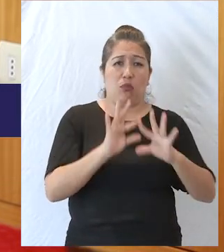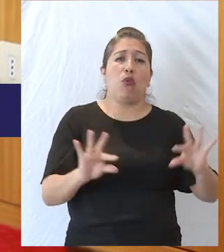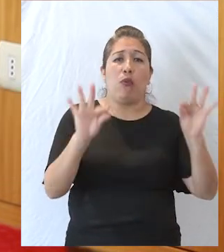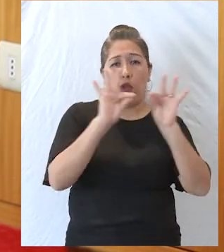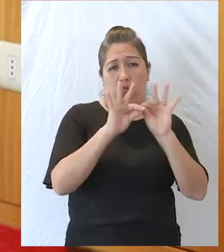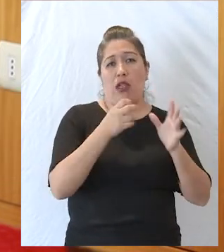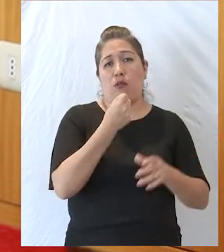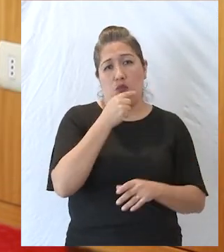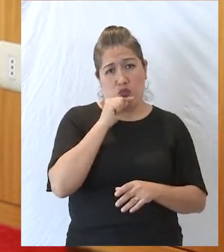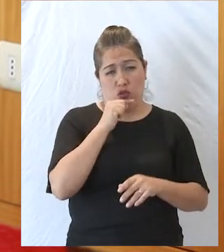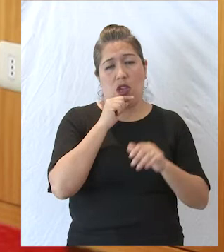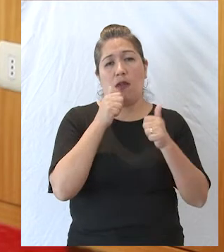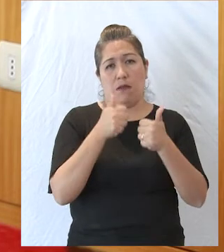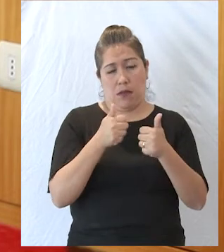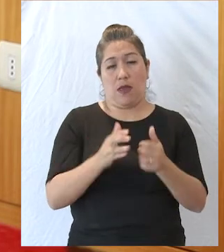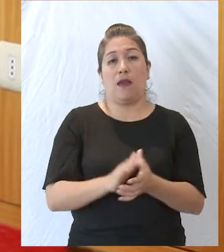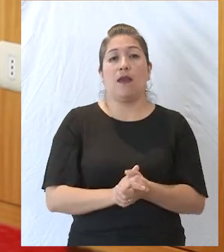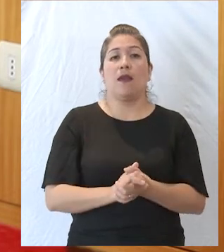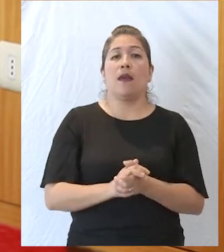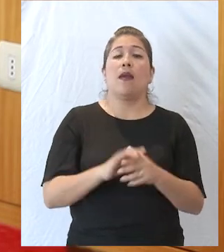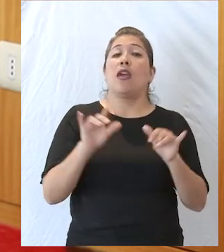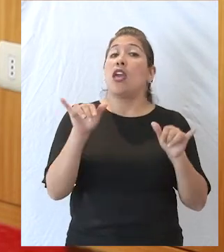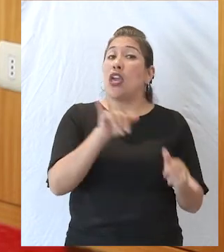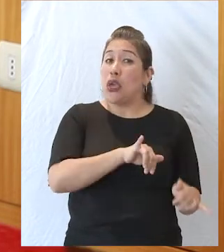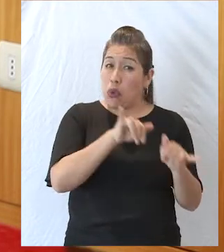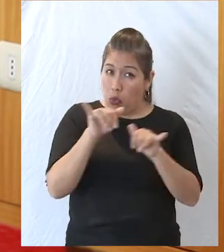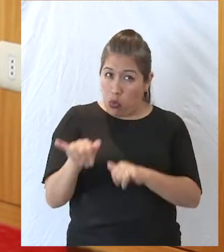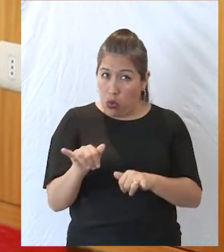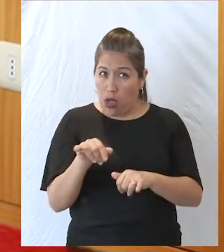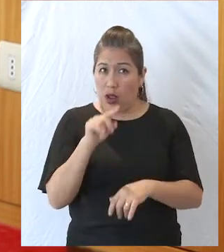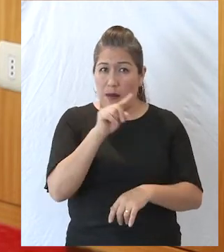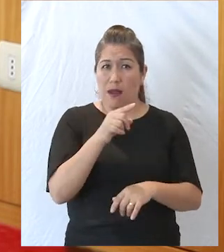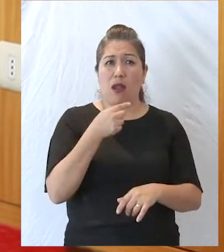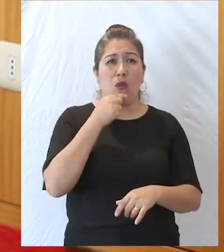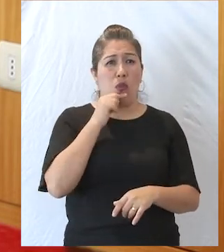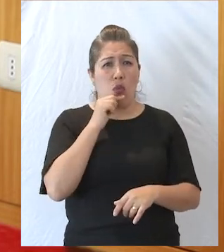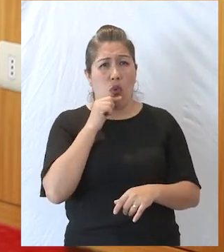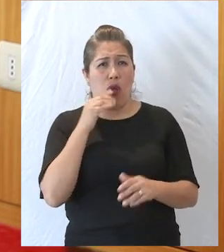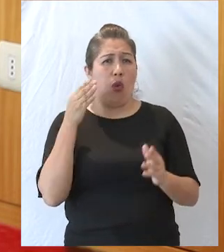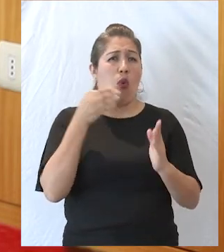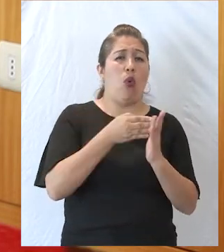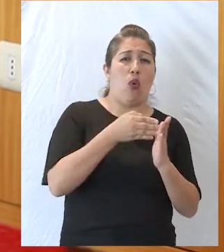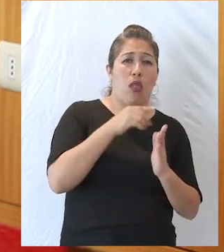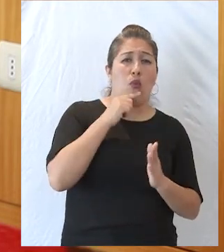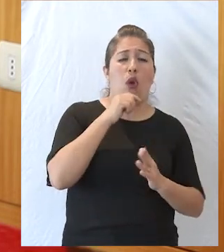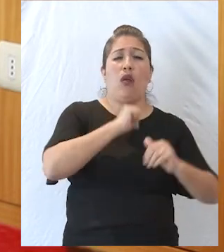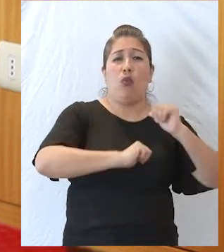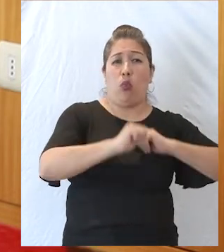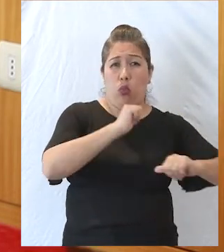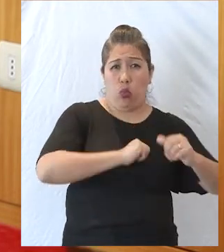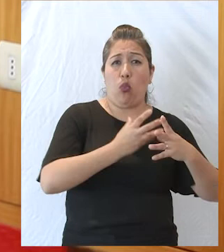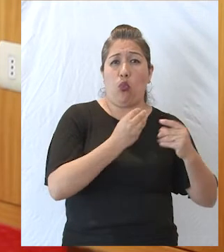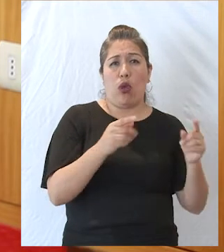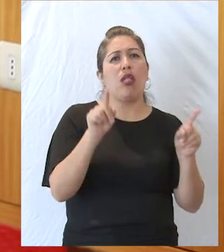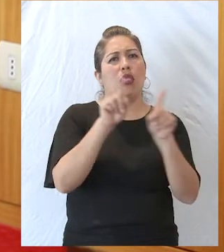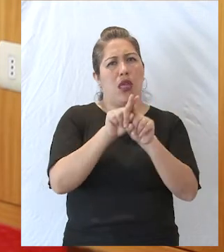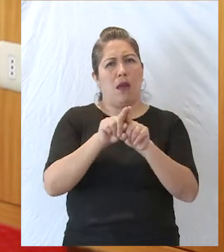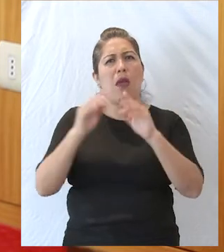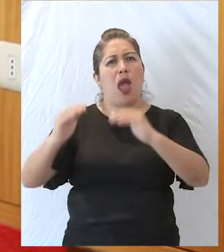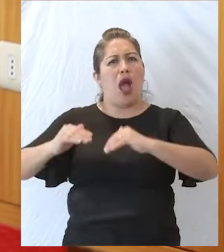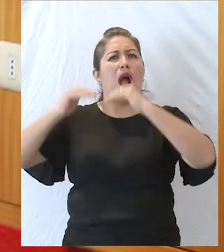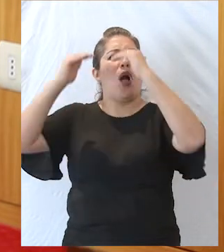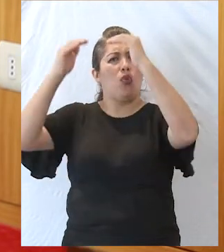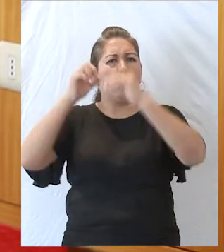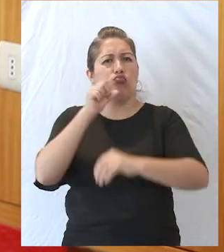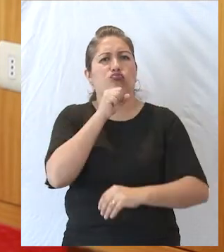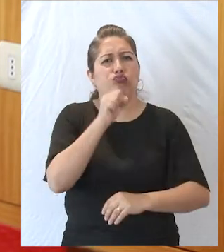es una tarea muy especial. Pero así como hay digamos, delito de violencia contra la mujer, también hay delito de